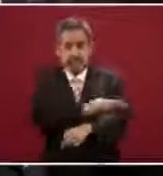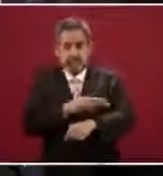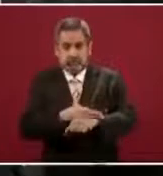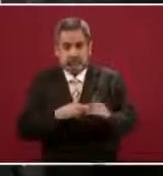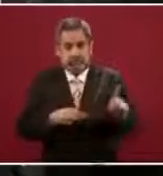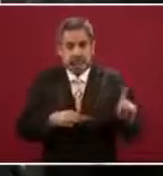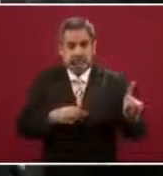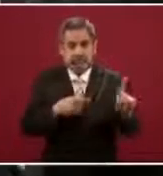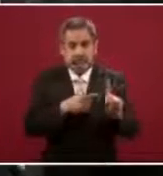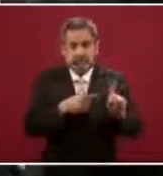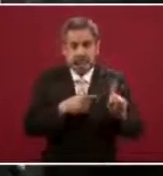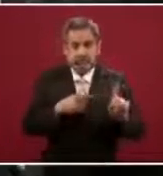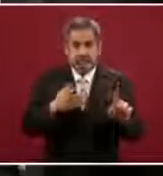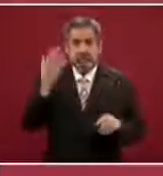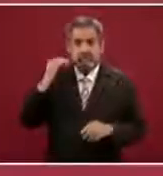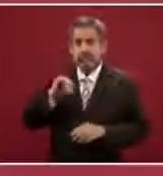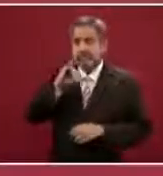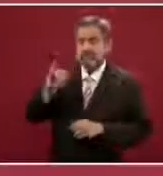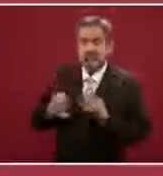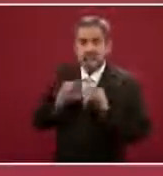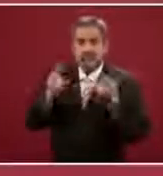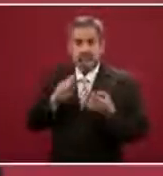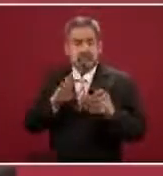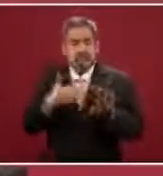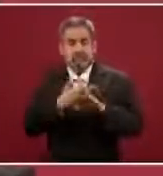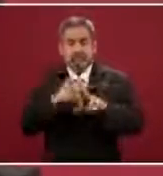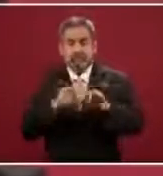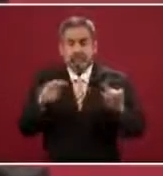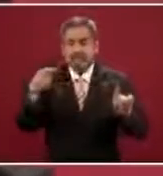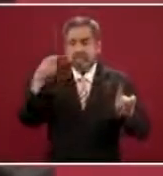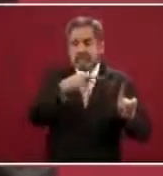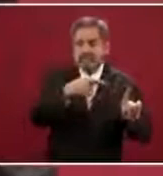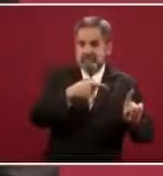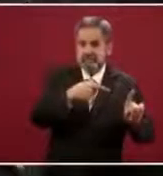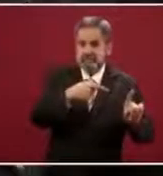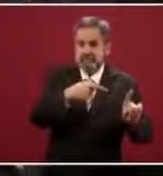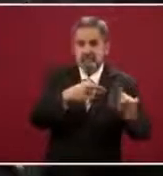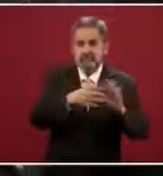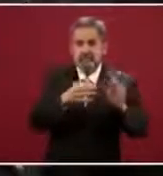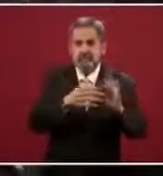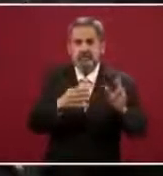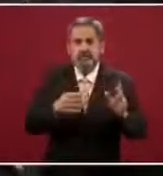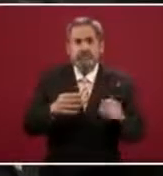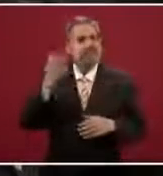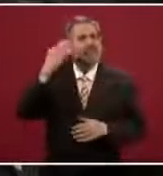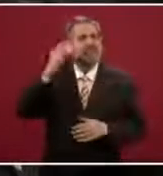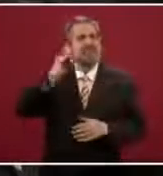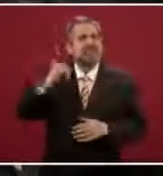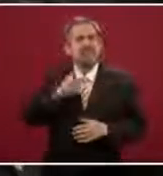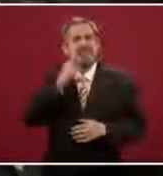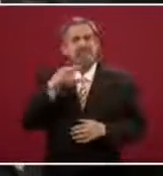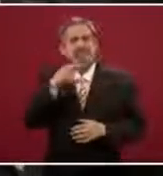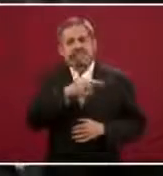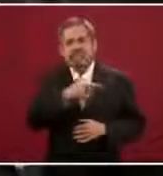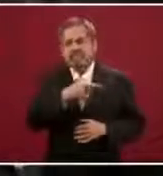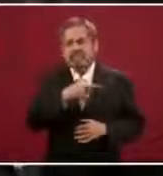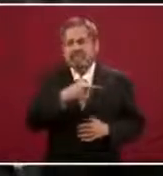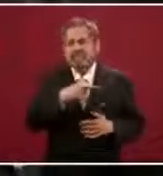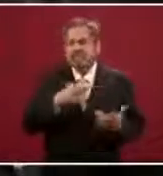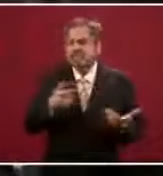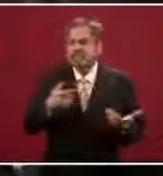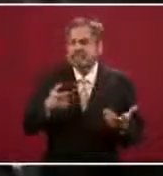jamás en la historia jamás jamás en la historia ningún país se había utilizado perdón presidente se había utilizado tantos